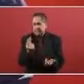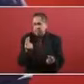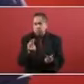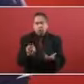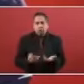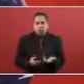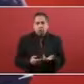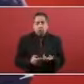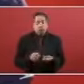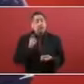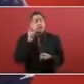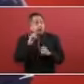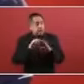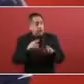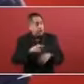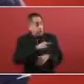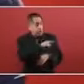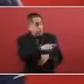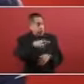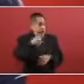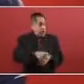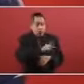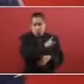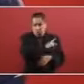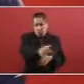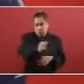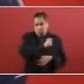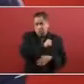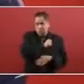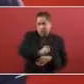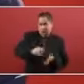no todo el que tiene es malvado.